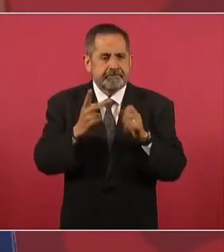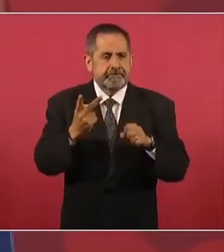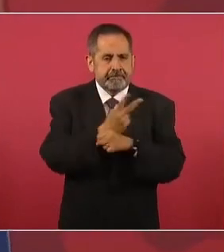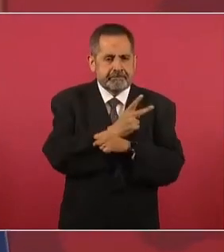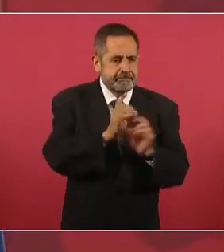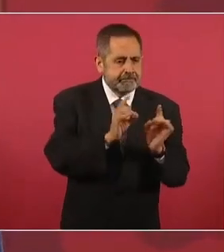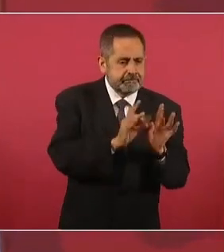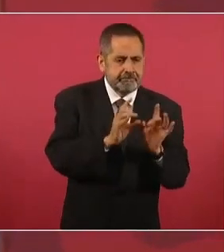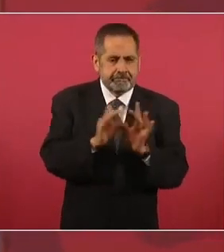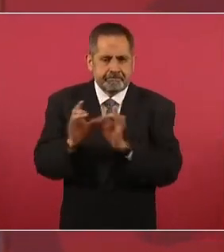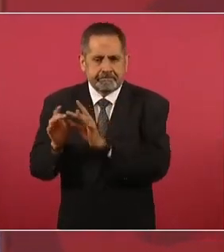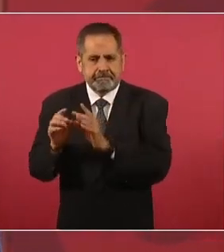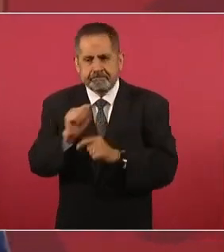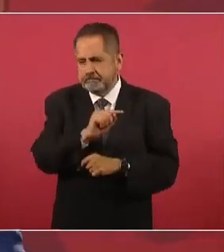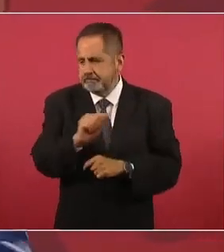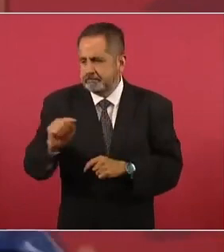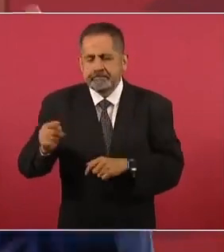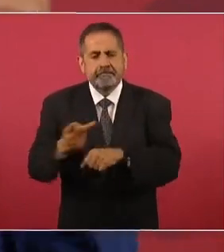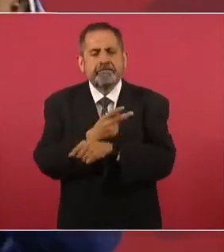acontecimientos.